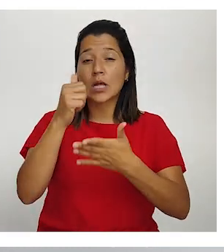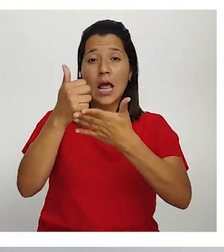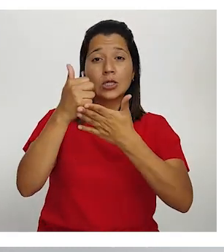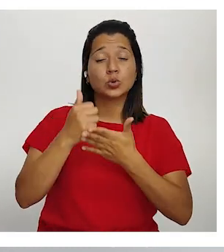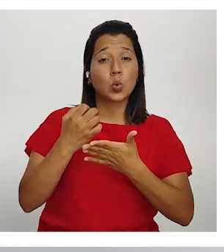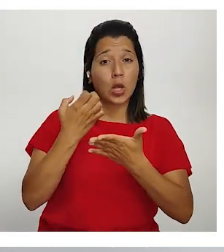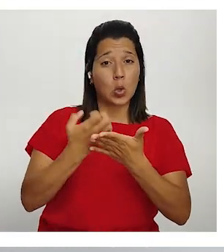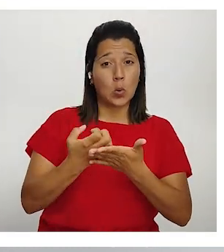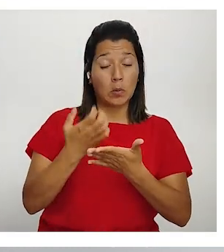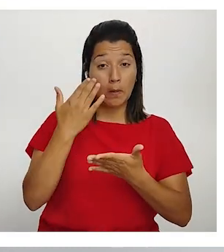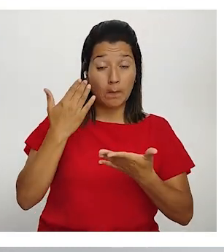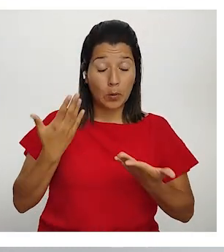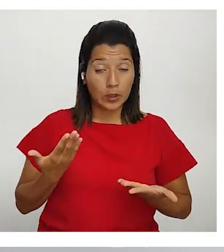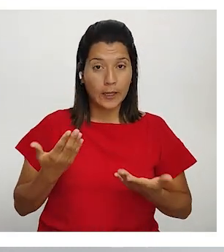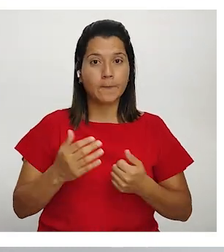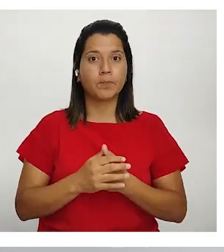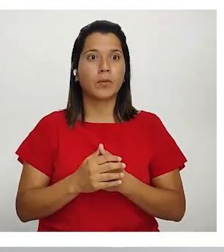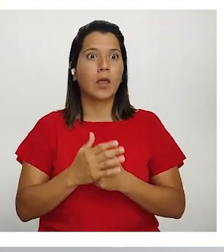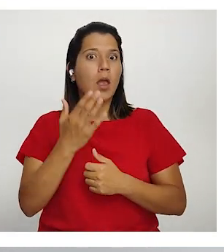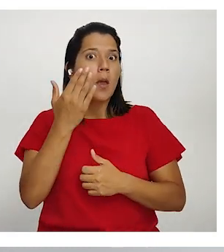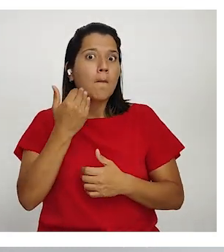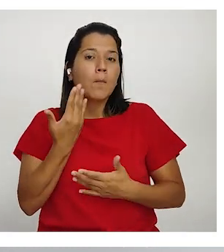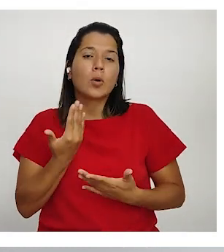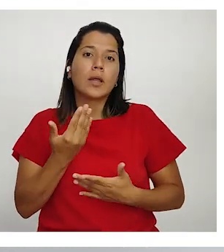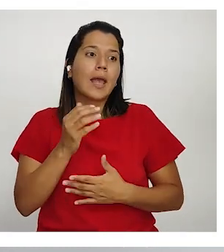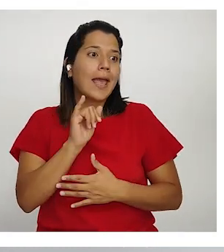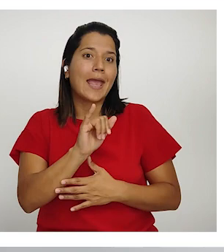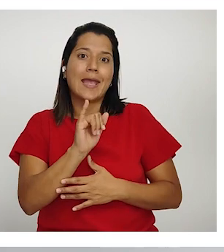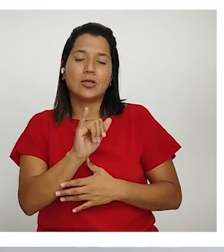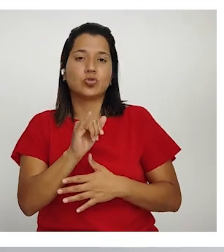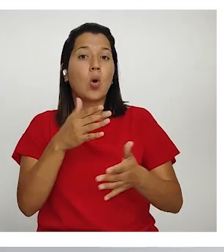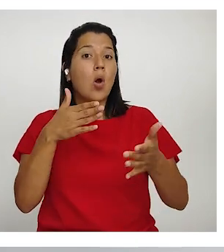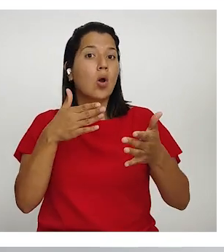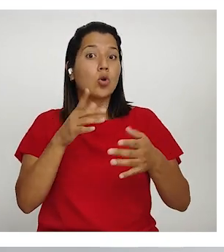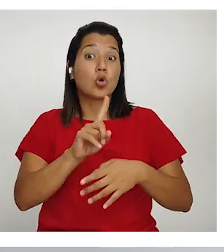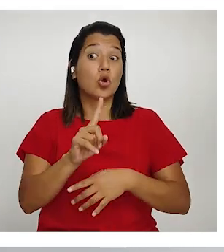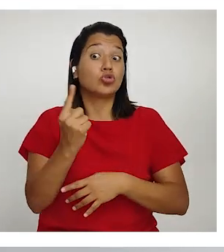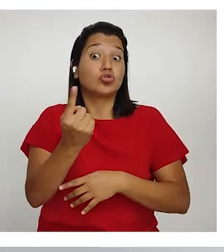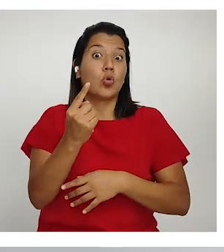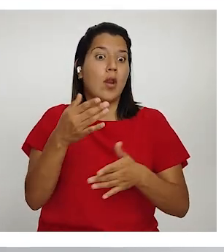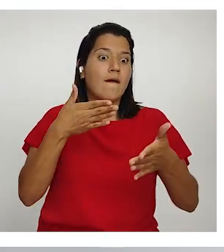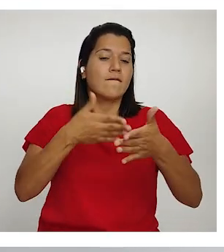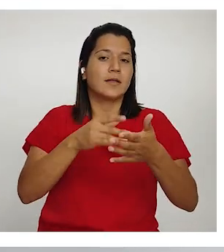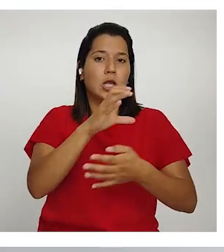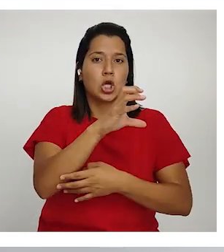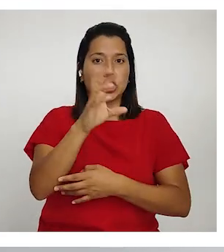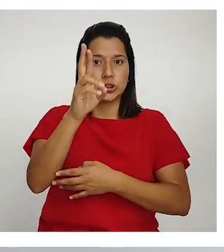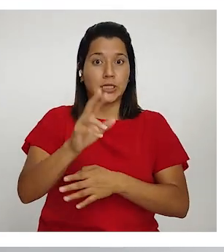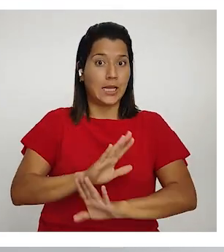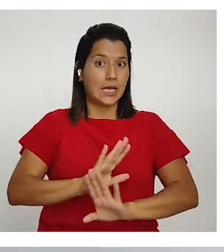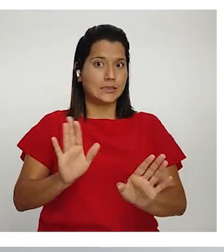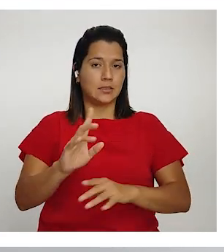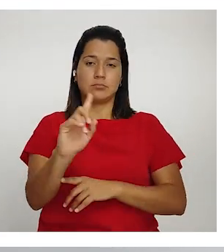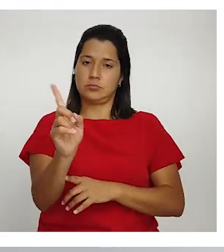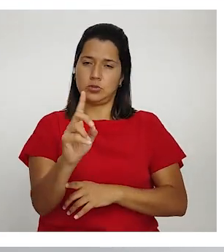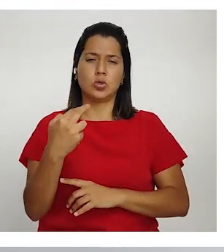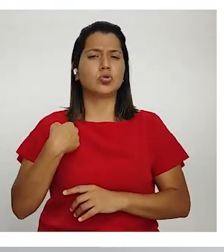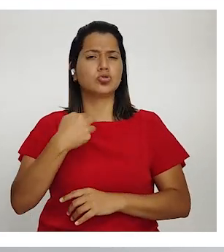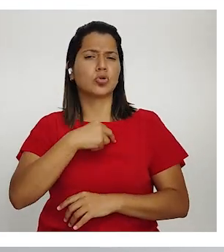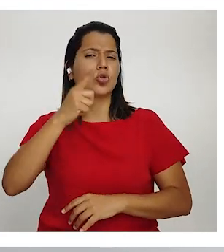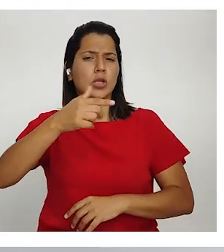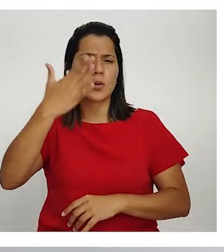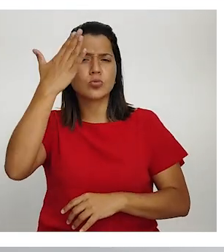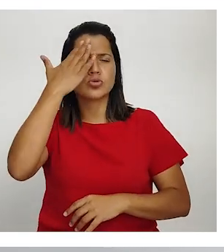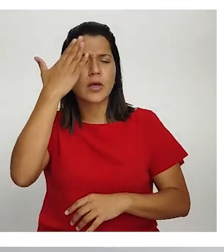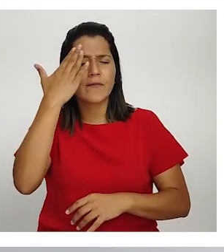porque esto es algo que no solamente es de un país, sino que nosotros también tenemos que tener en cuenta que nuestros países vecinos como